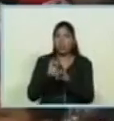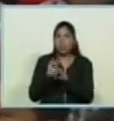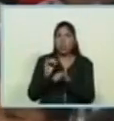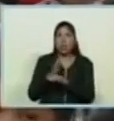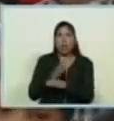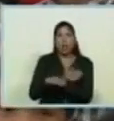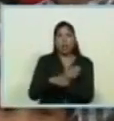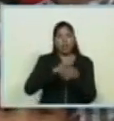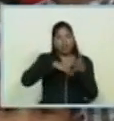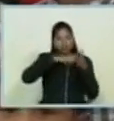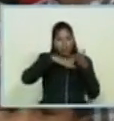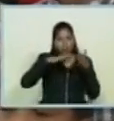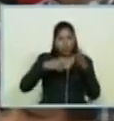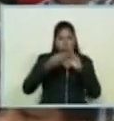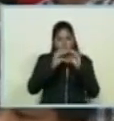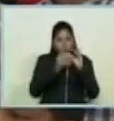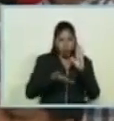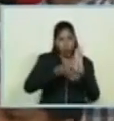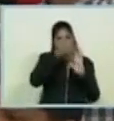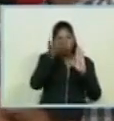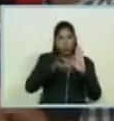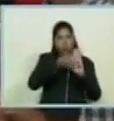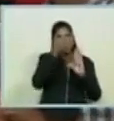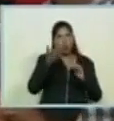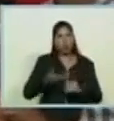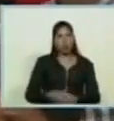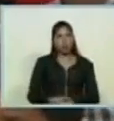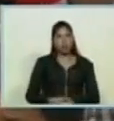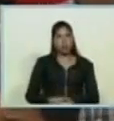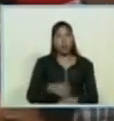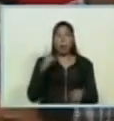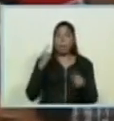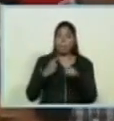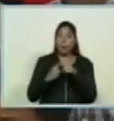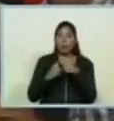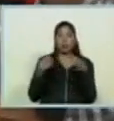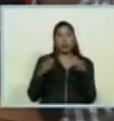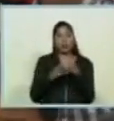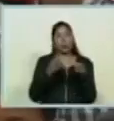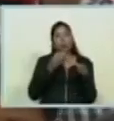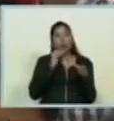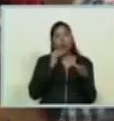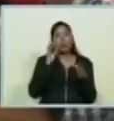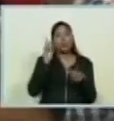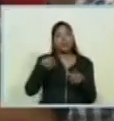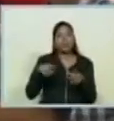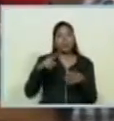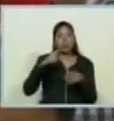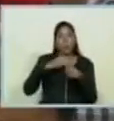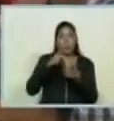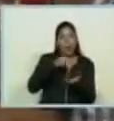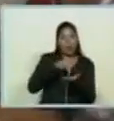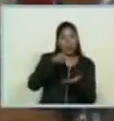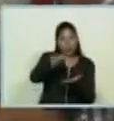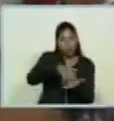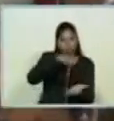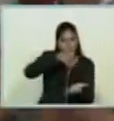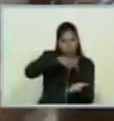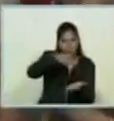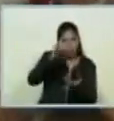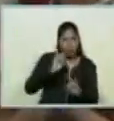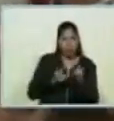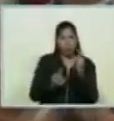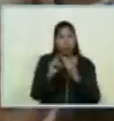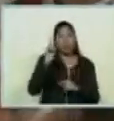trabajando, pintando. Tenemos la incorporación de la brigada de Chamba Juvenil en los cultivos organopónicos. Tenemos aquí